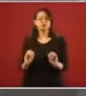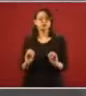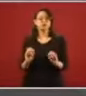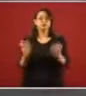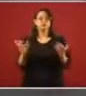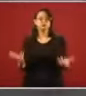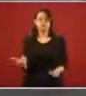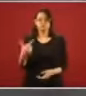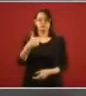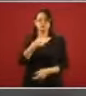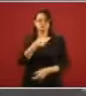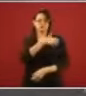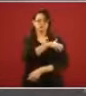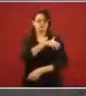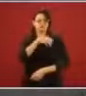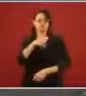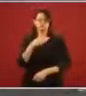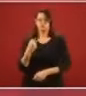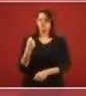tengo un poder omnímodo,